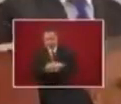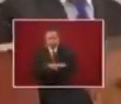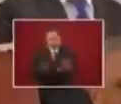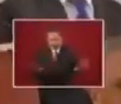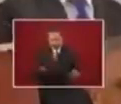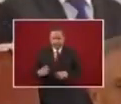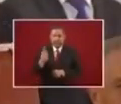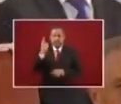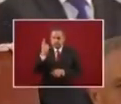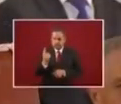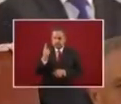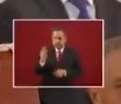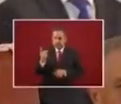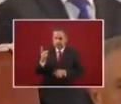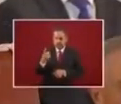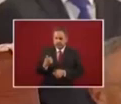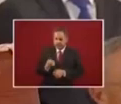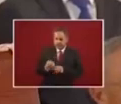Primero de este año